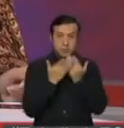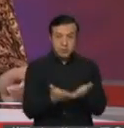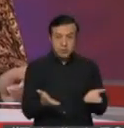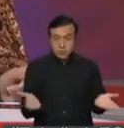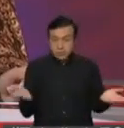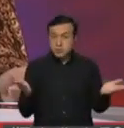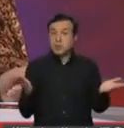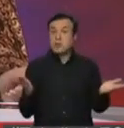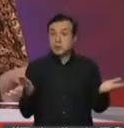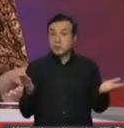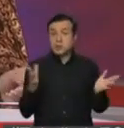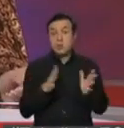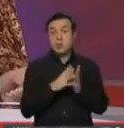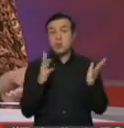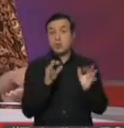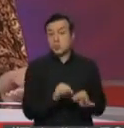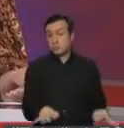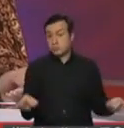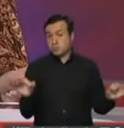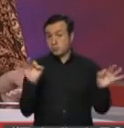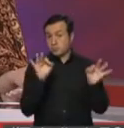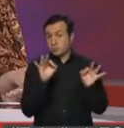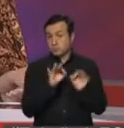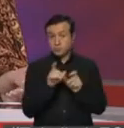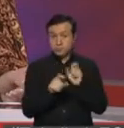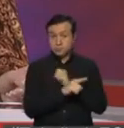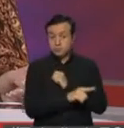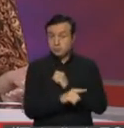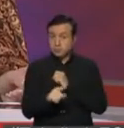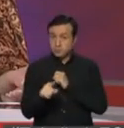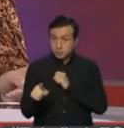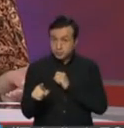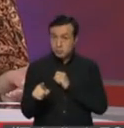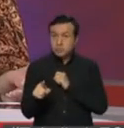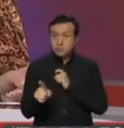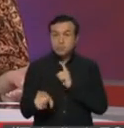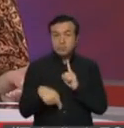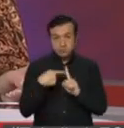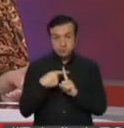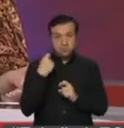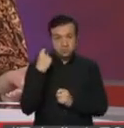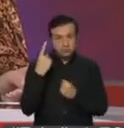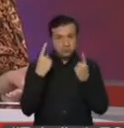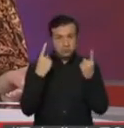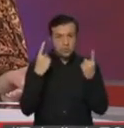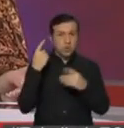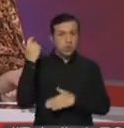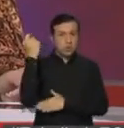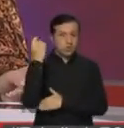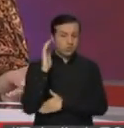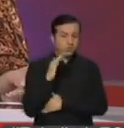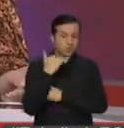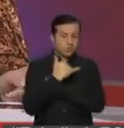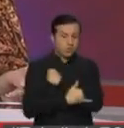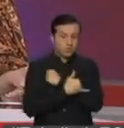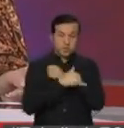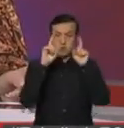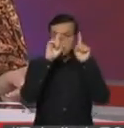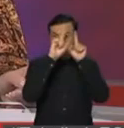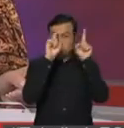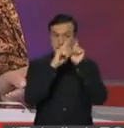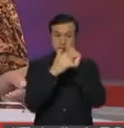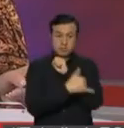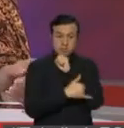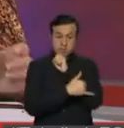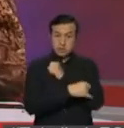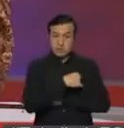médicos, que son de tanta importancia para nuestro personal sanitario. Entiendo que también fundaciones de ese país y, por supuesto, empresas chinas que trabajan